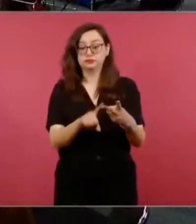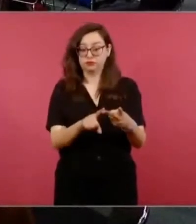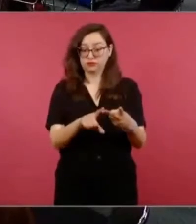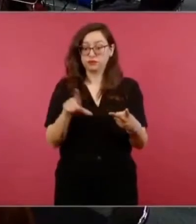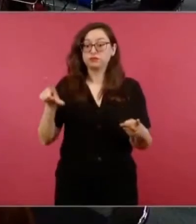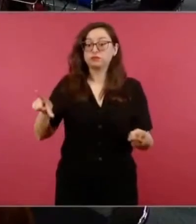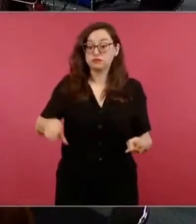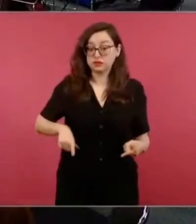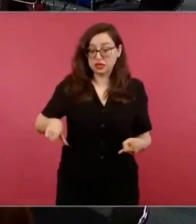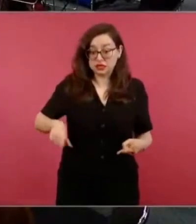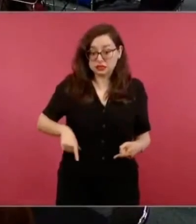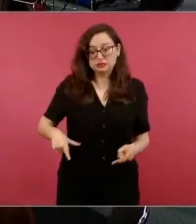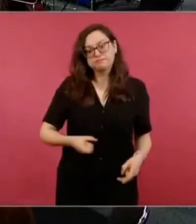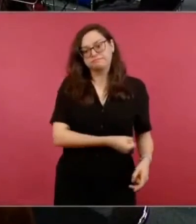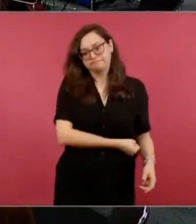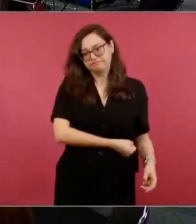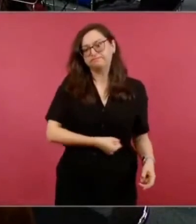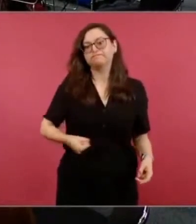republicana.